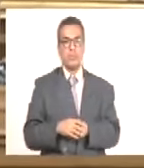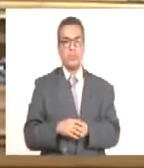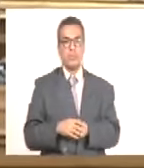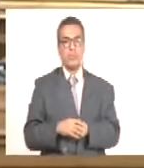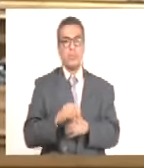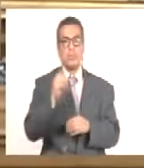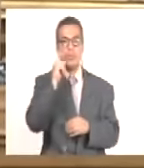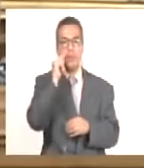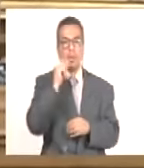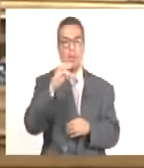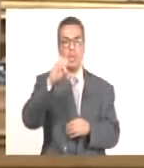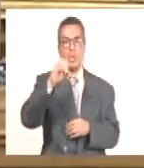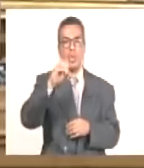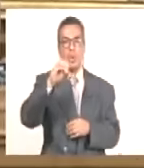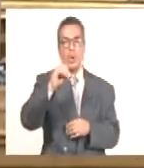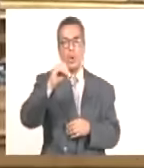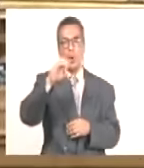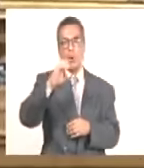denominado